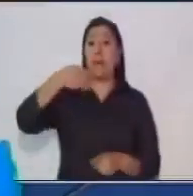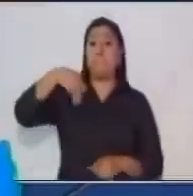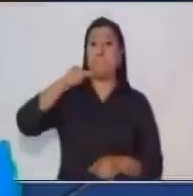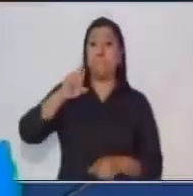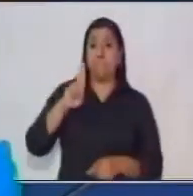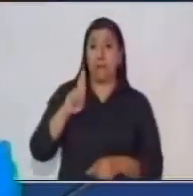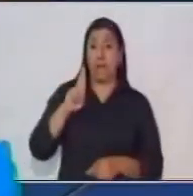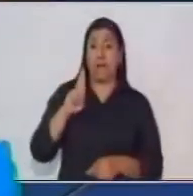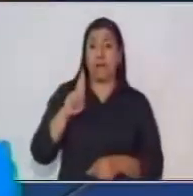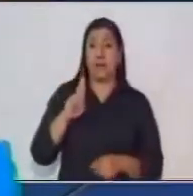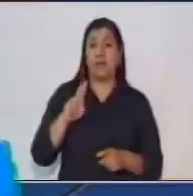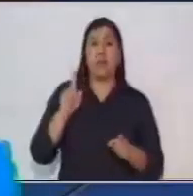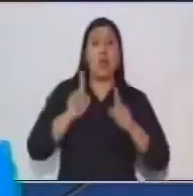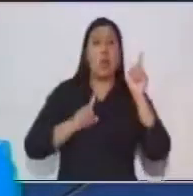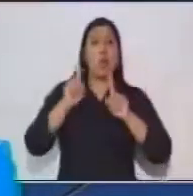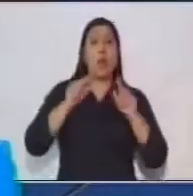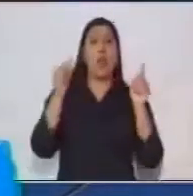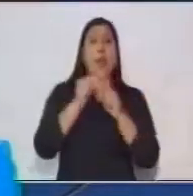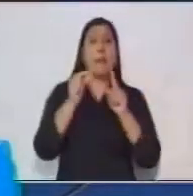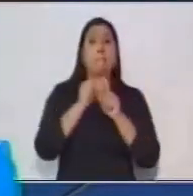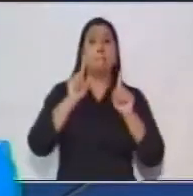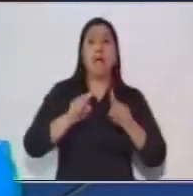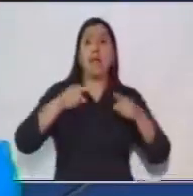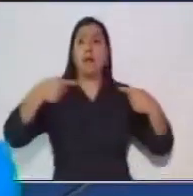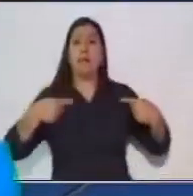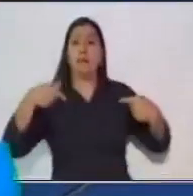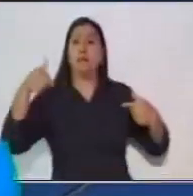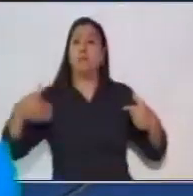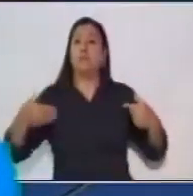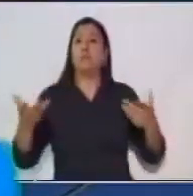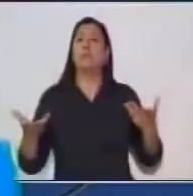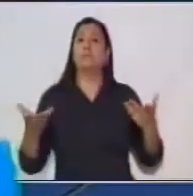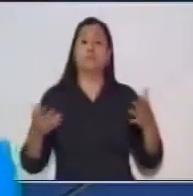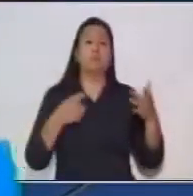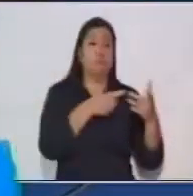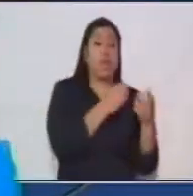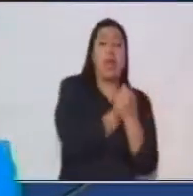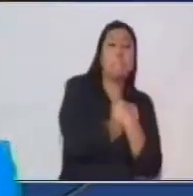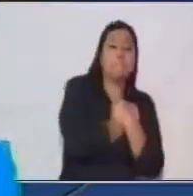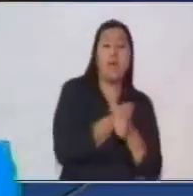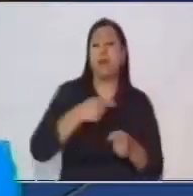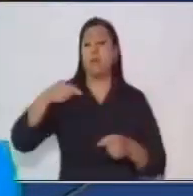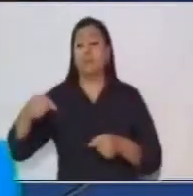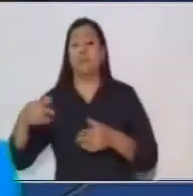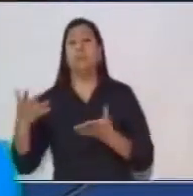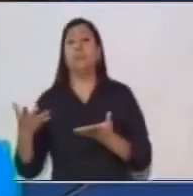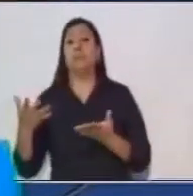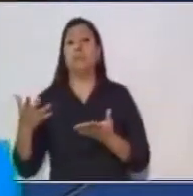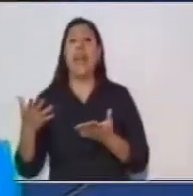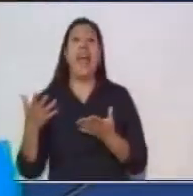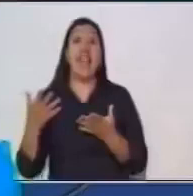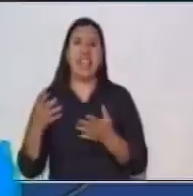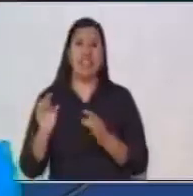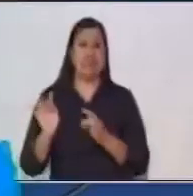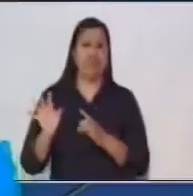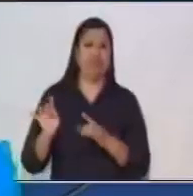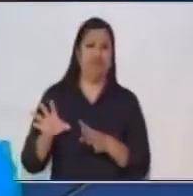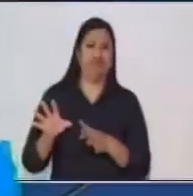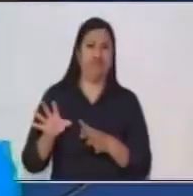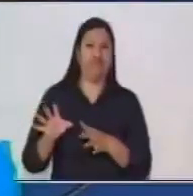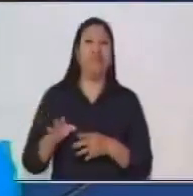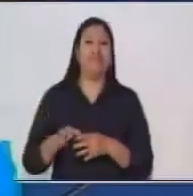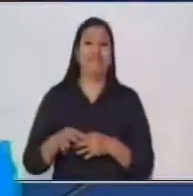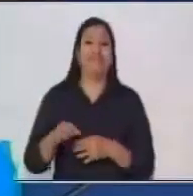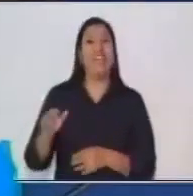palabra? Amar, odiar. Y por último, la siguiente imagen es un